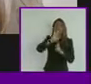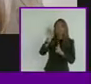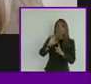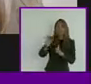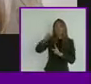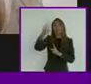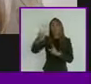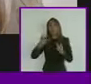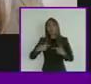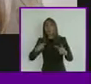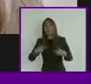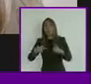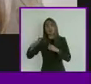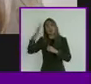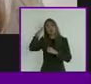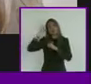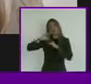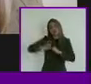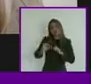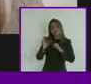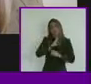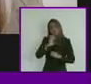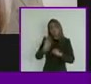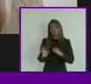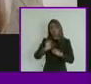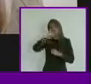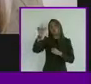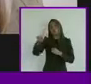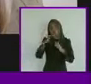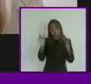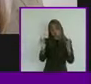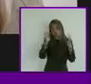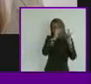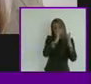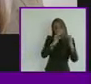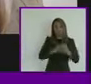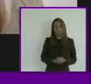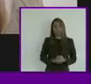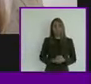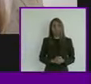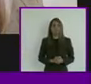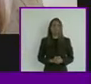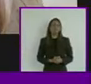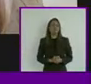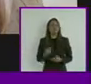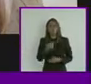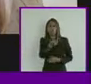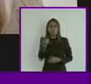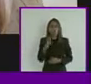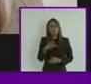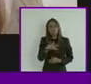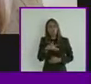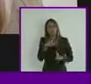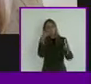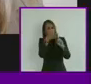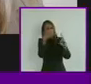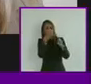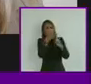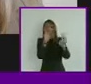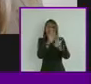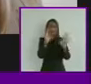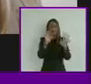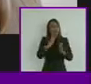estoy representando a una autoridad, no solo estoy moderando, entonces tal vez podemos hacer un buen rebote, si quieren salirse un poquito, ¿no? De la línea discursiva que